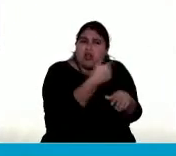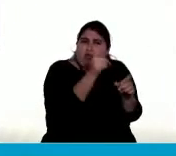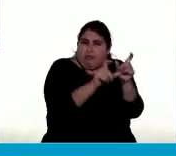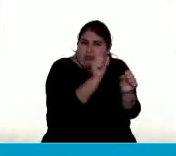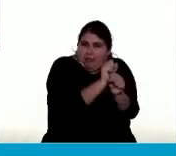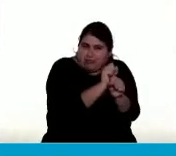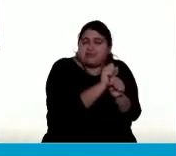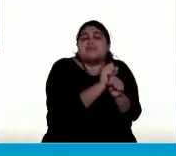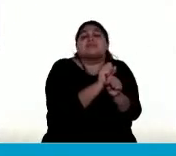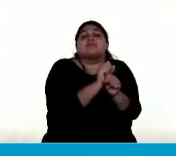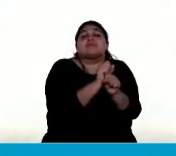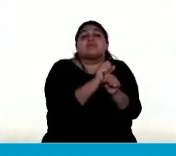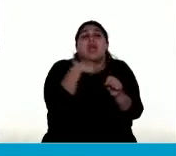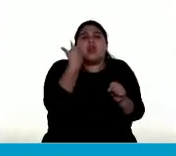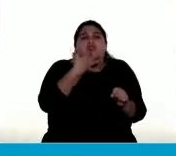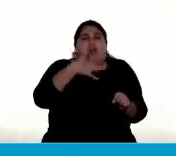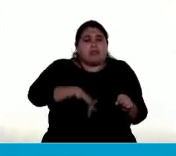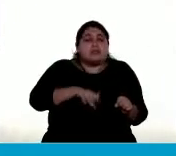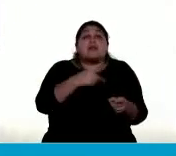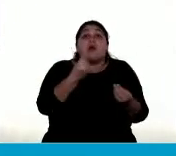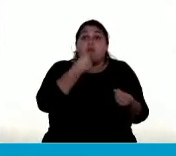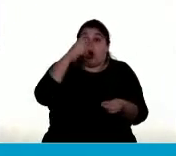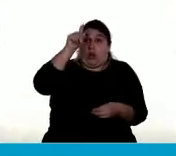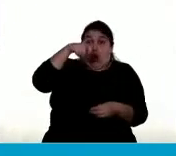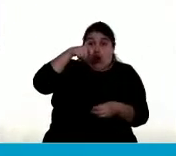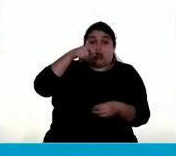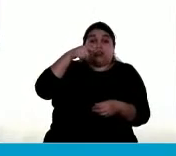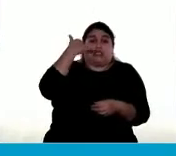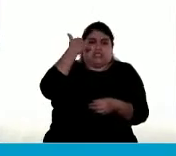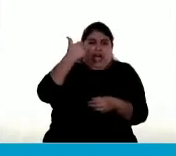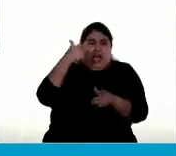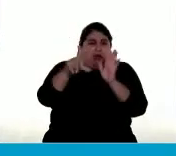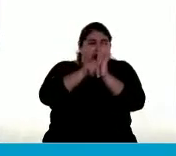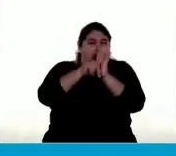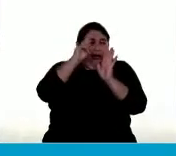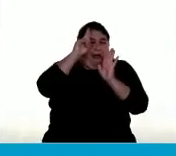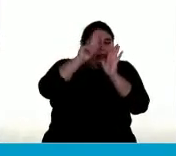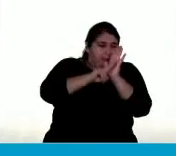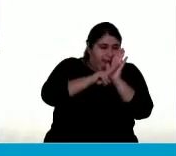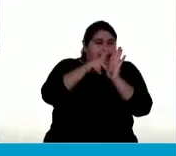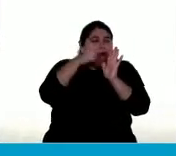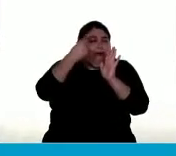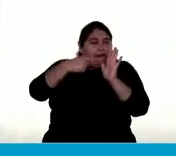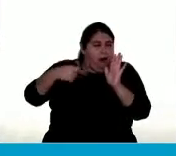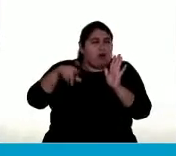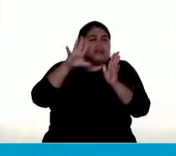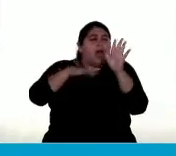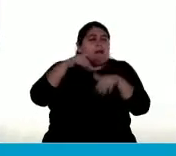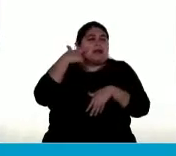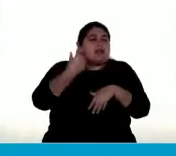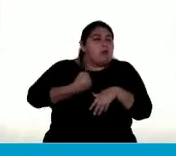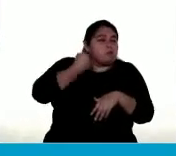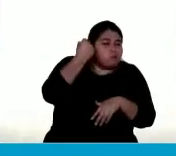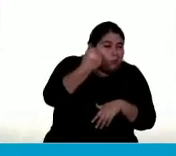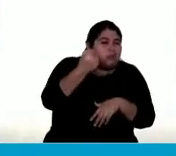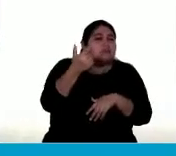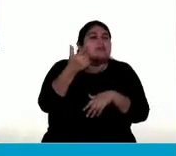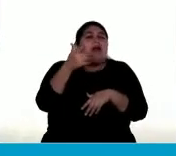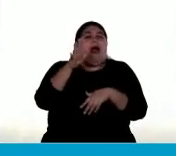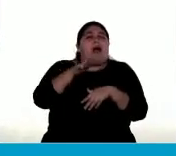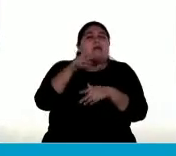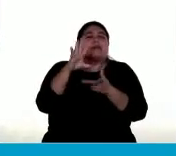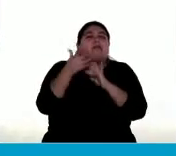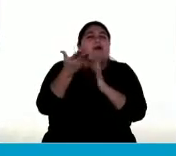señor presidente, que cuando un juez actúa al margen de la ley, cuando un juez actúa arbitrariamente, cuando un juez actúa contra